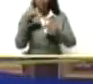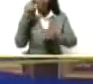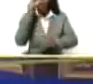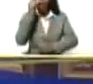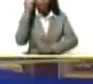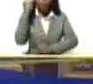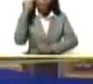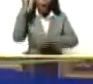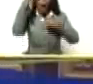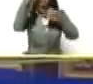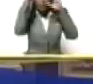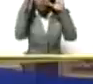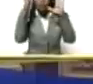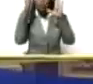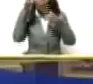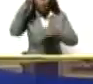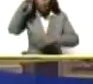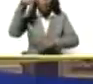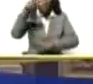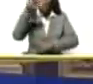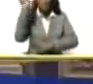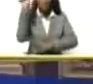doctora karina carpio